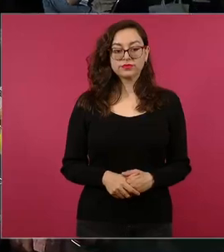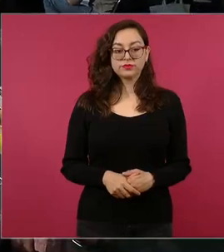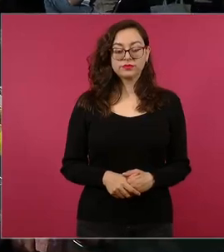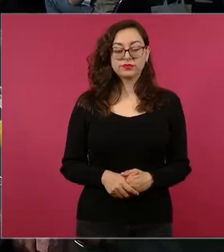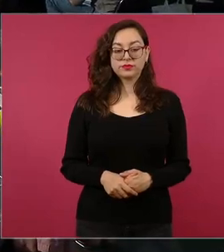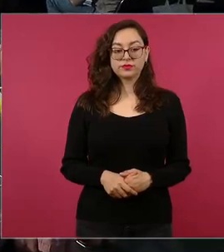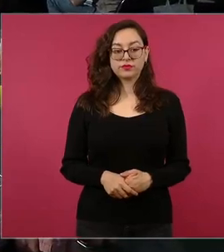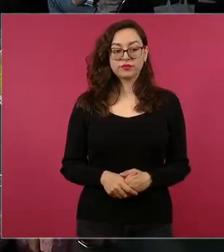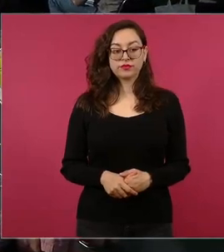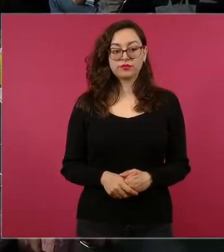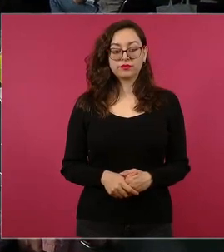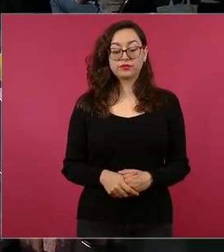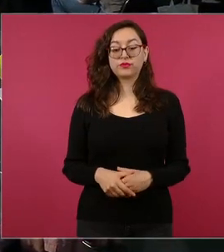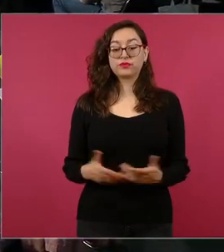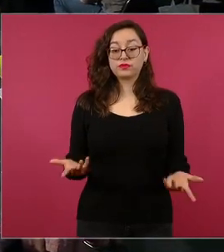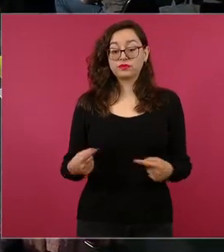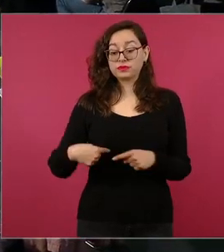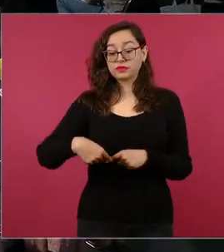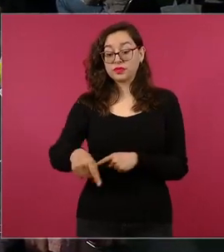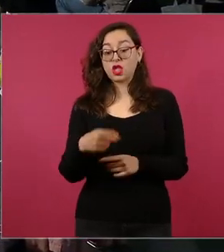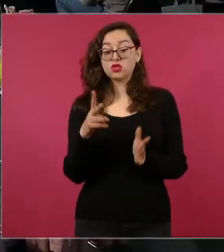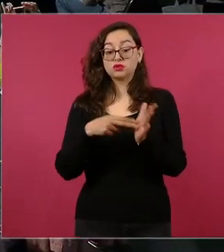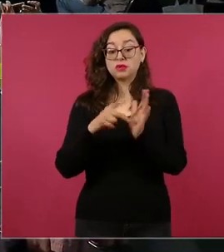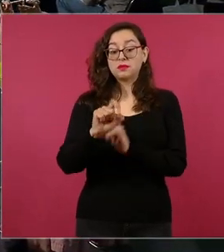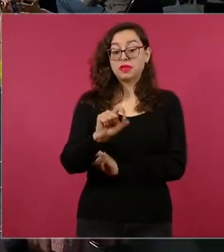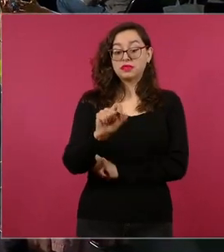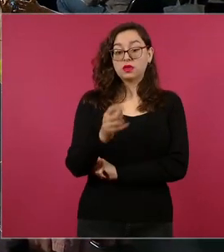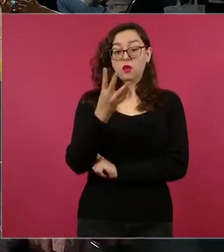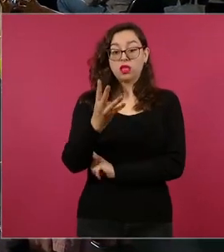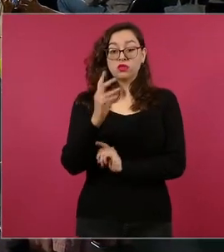es del presupuesto de este año. Del presupuesto de este año.